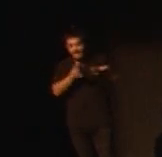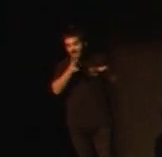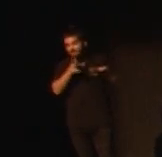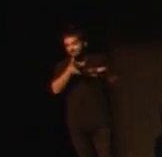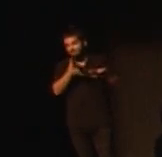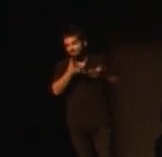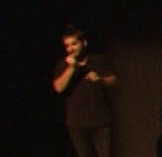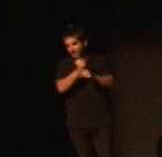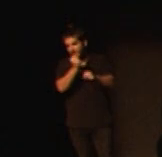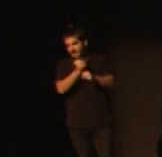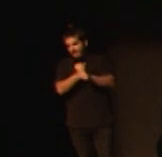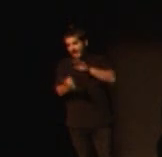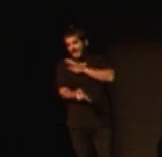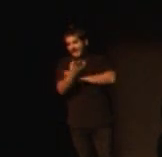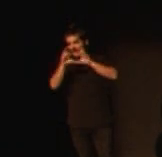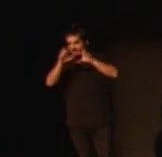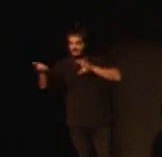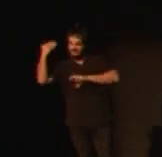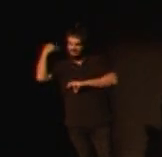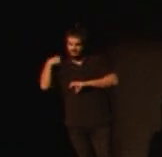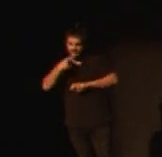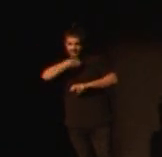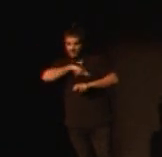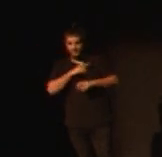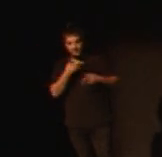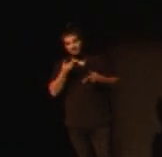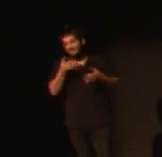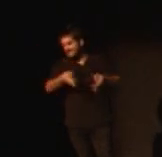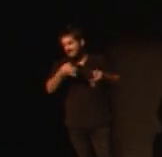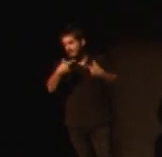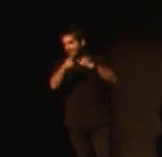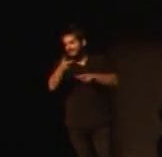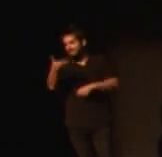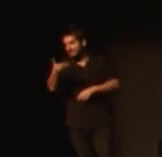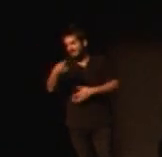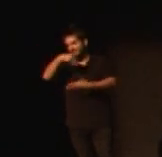siempre serás para nosotros el pilar de esta empresa. Muchas gracias. Buenas noches.